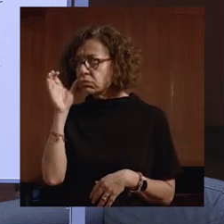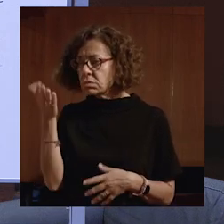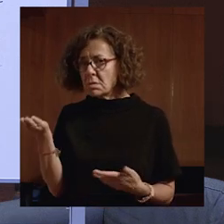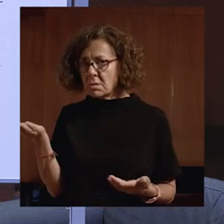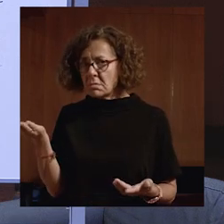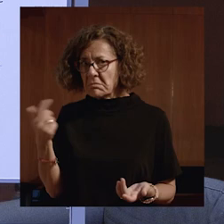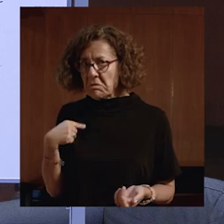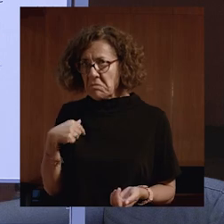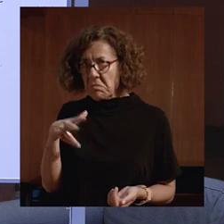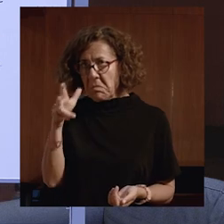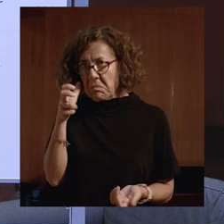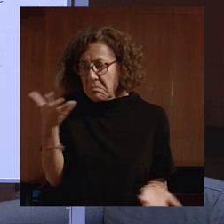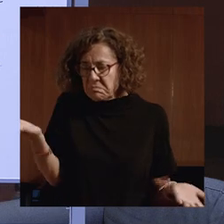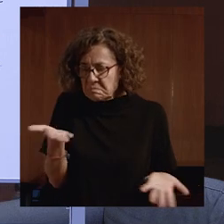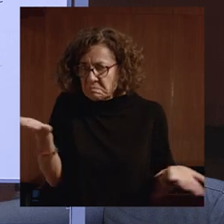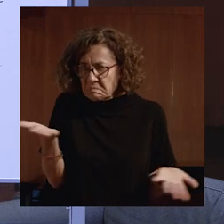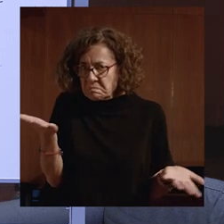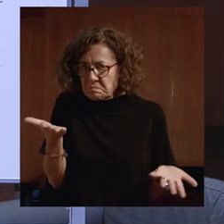cosa.